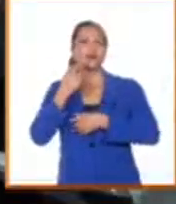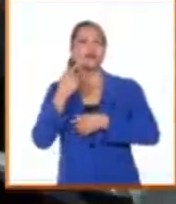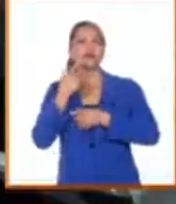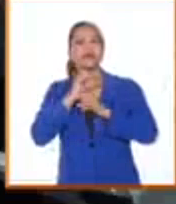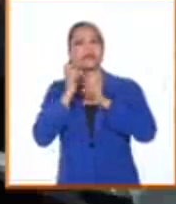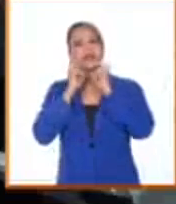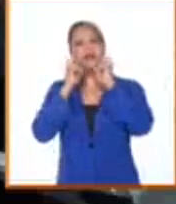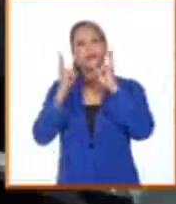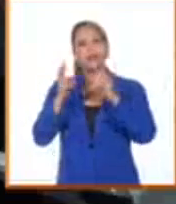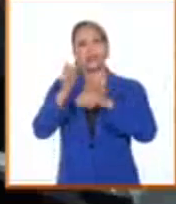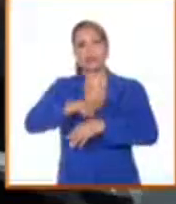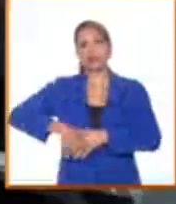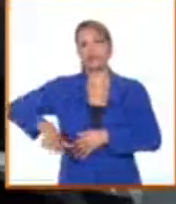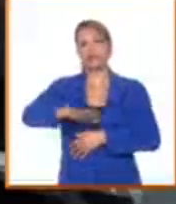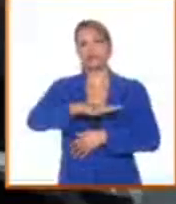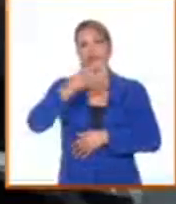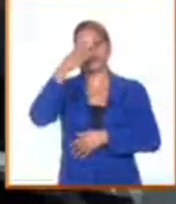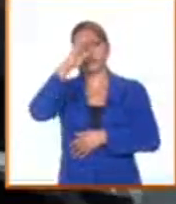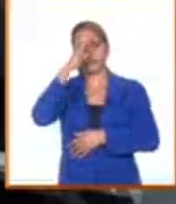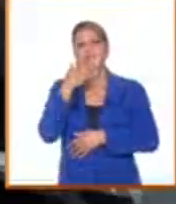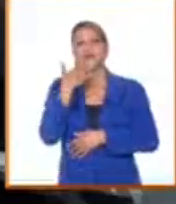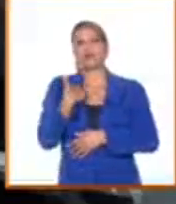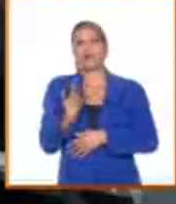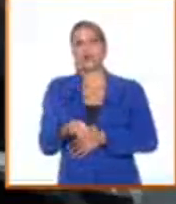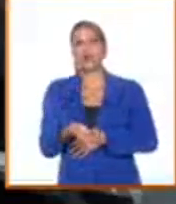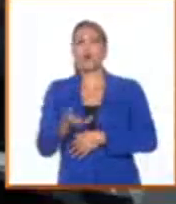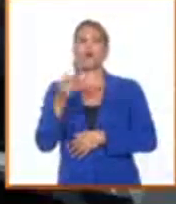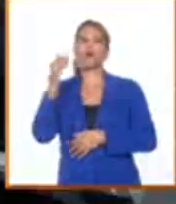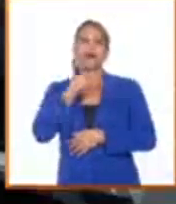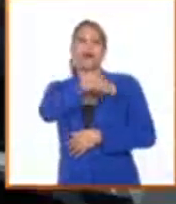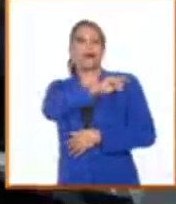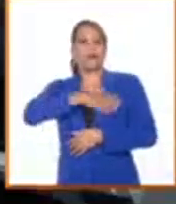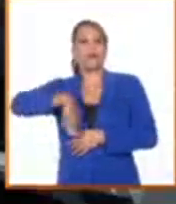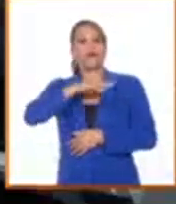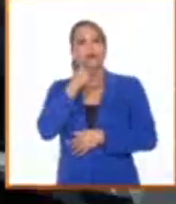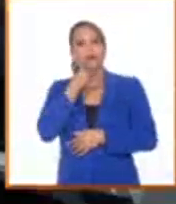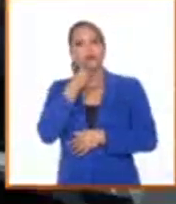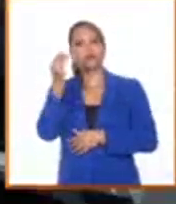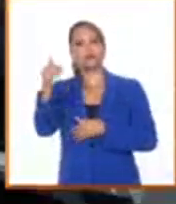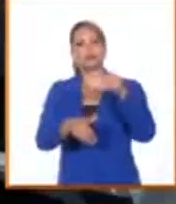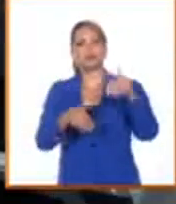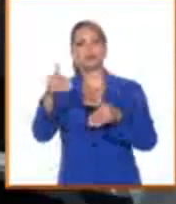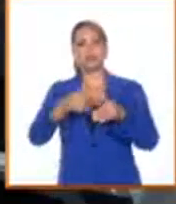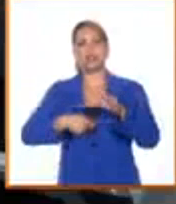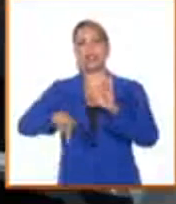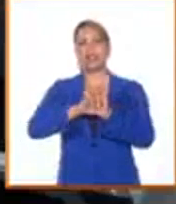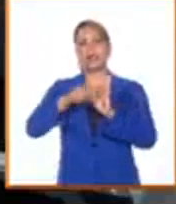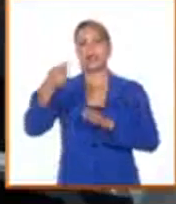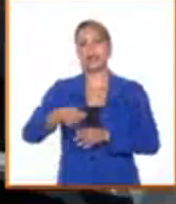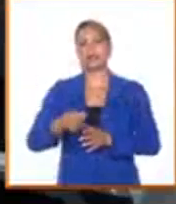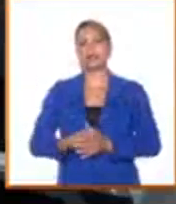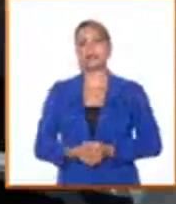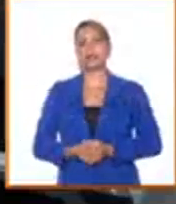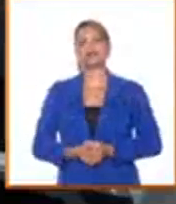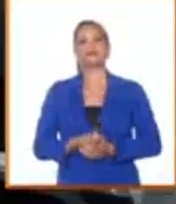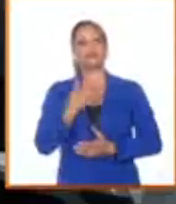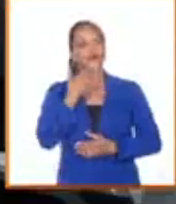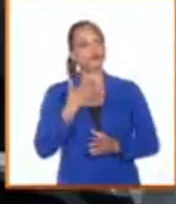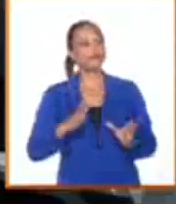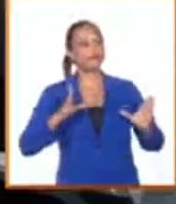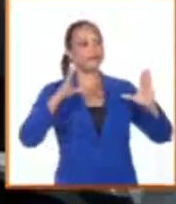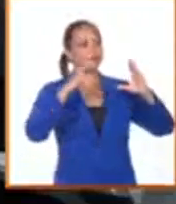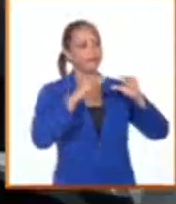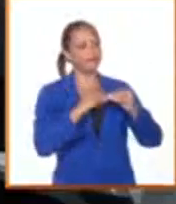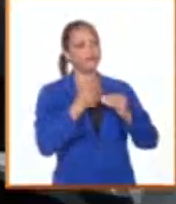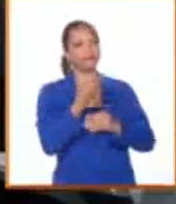cubana? ¿Y cómo podemos hacer partícipe a todo nuestro pueblo de esa ley que se acaba de aprobar? Así es, Randy. Buenas noches. Saludos